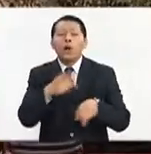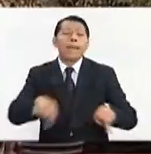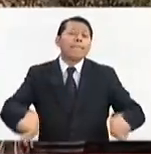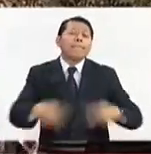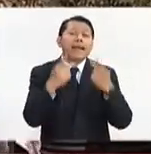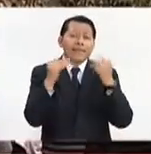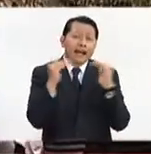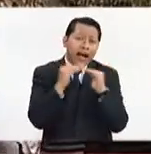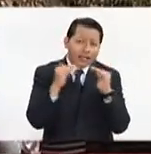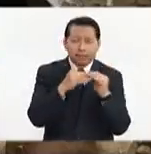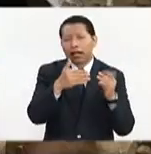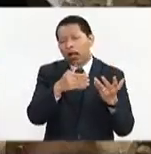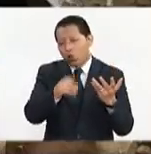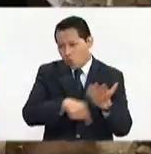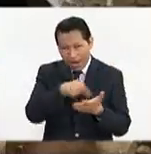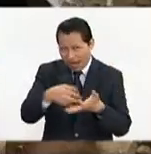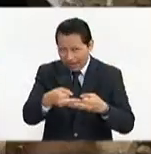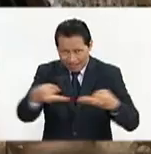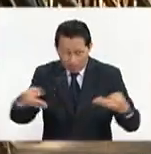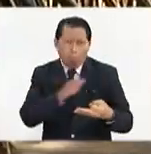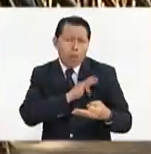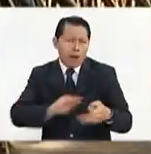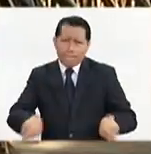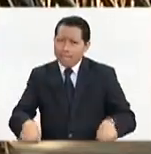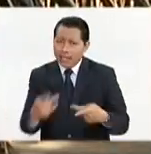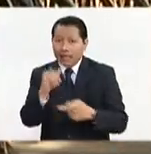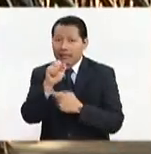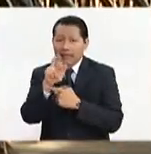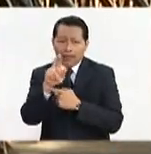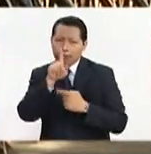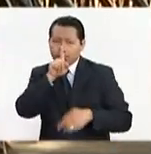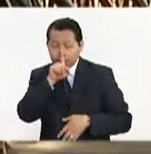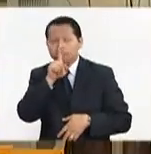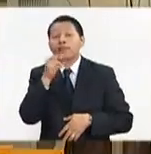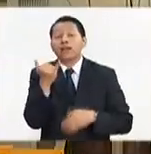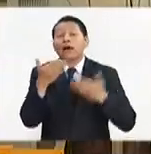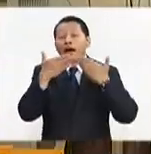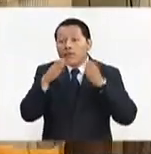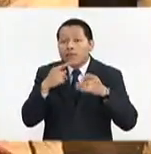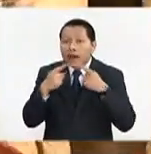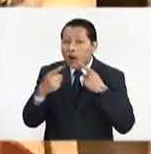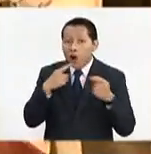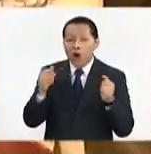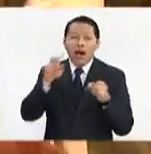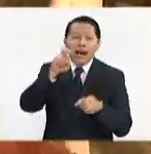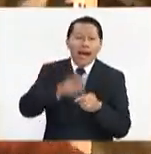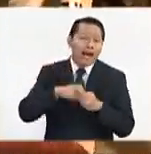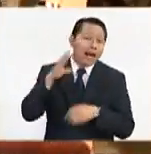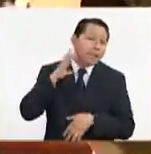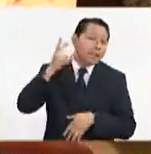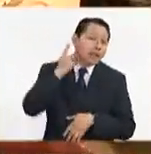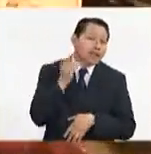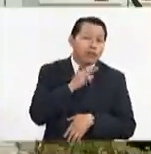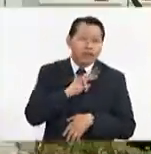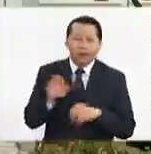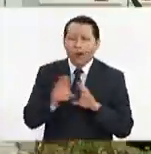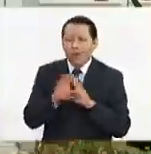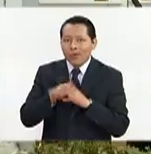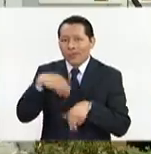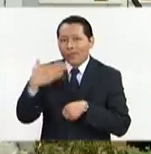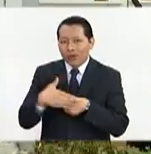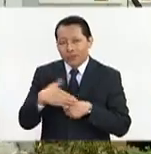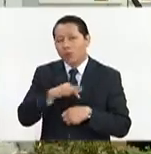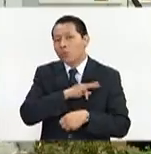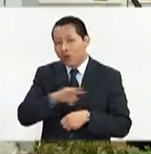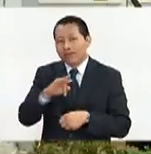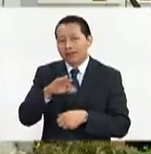vivienda. También explicó cómo se va a abrir el espacio de diálogo en la Cámara de Diputados para ajustar el paquete